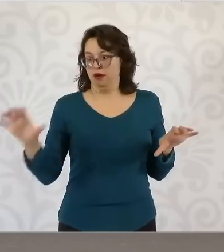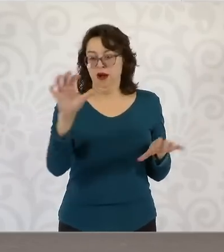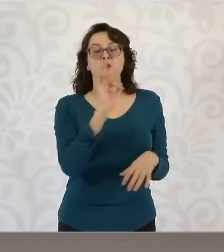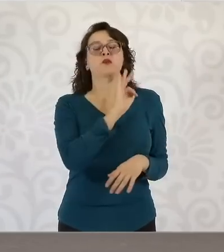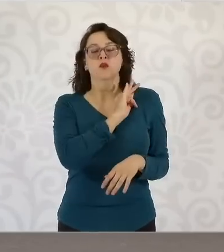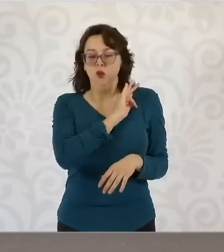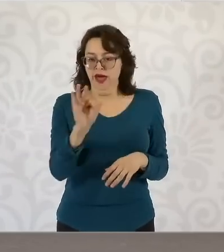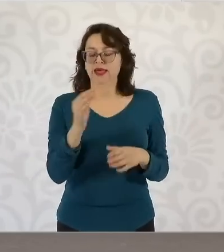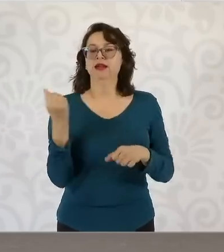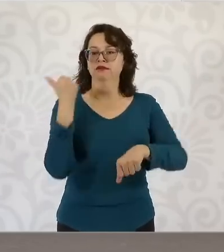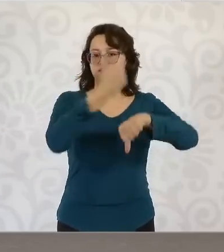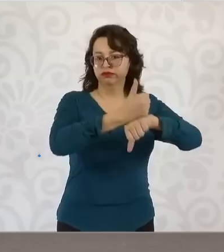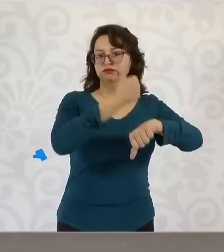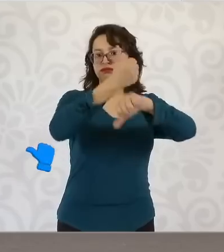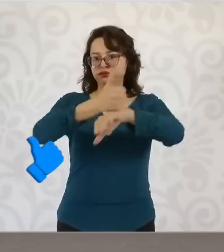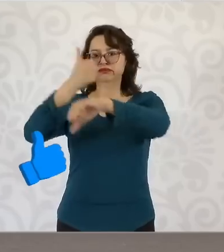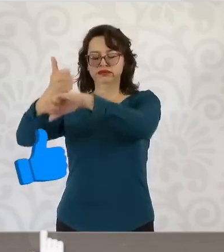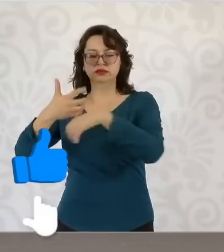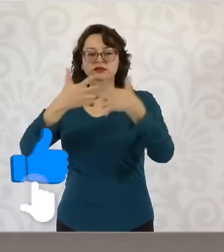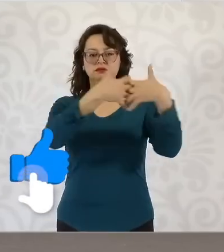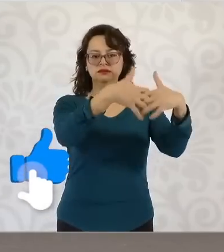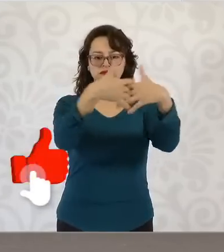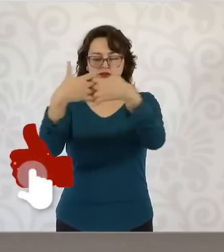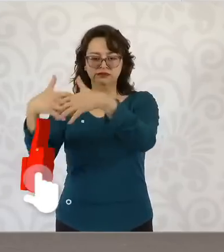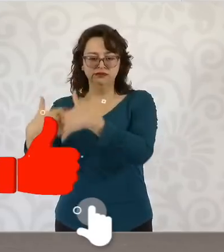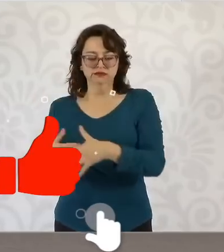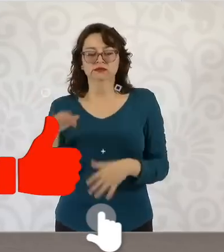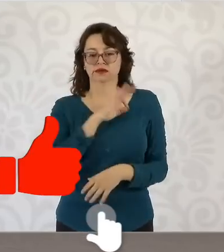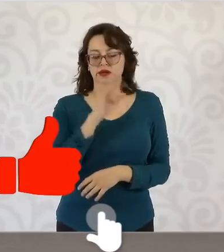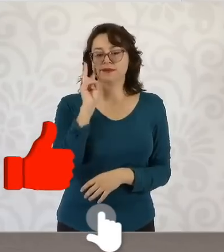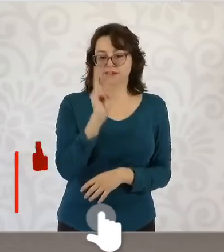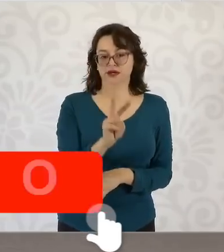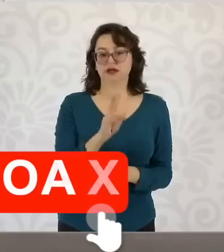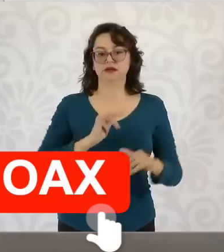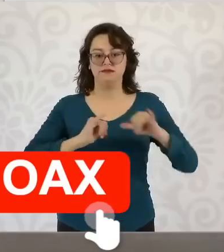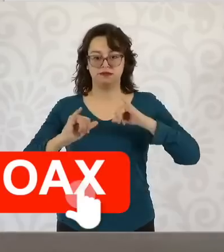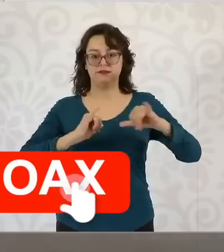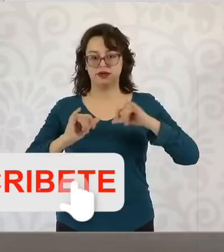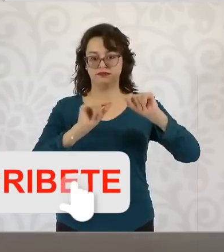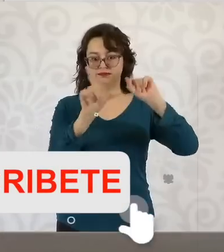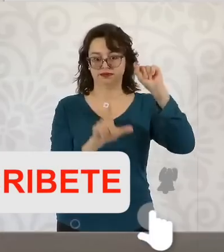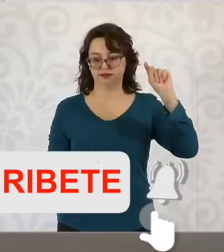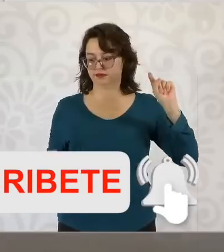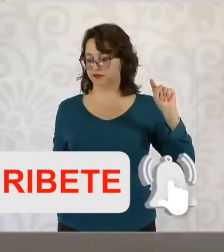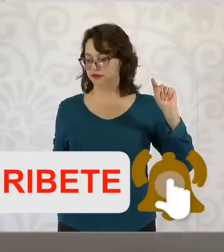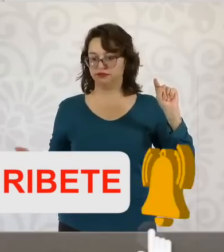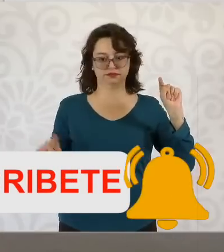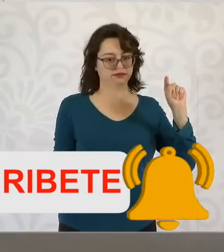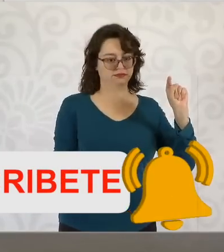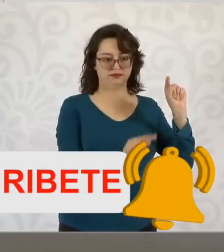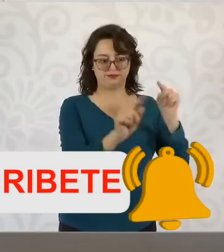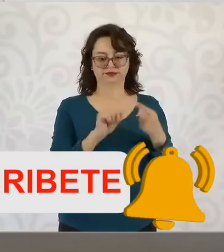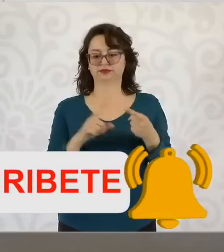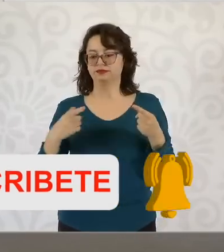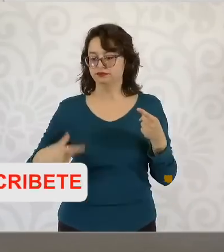color. Aquí los pueden ustedes identificar, cada uno con su número. Implica muchos estados: Quintana